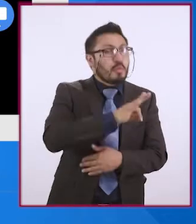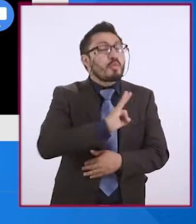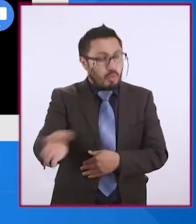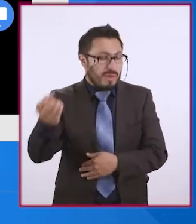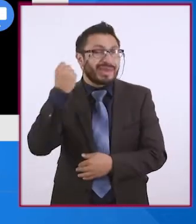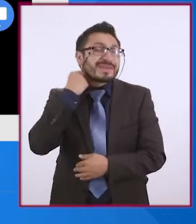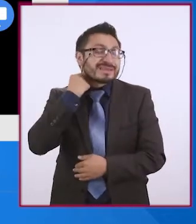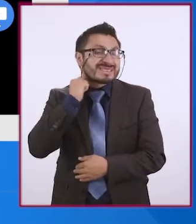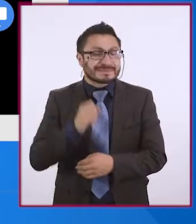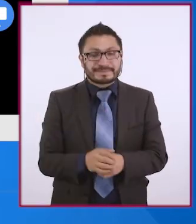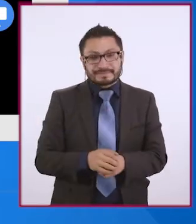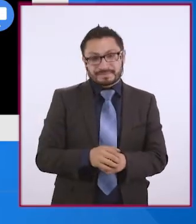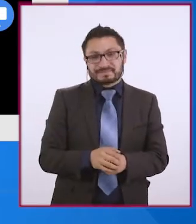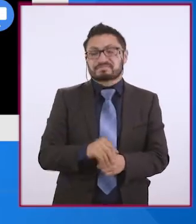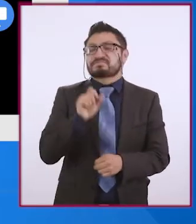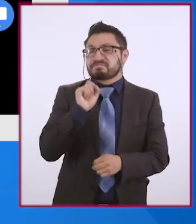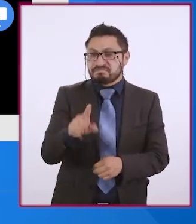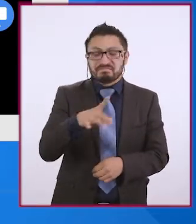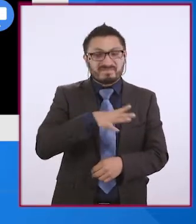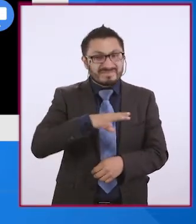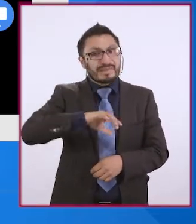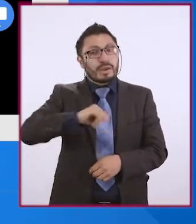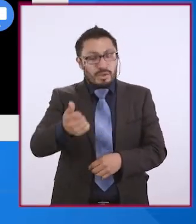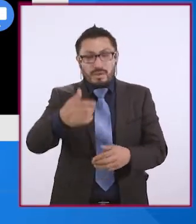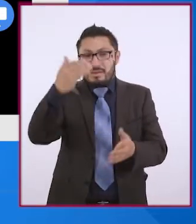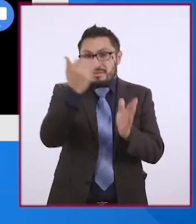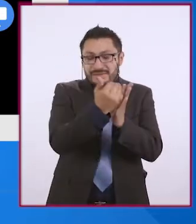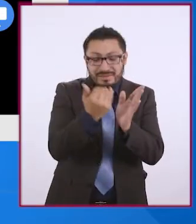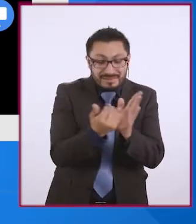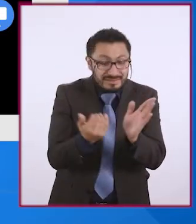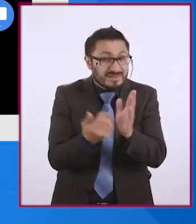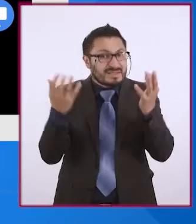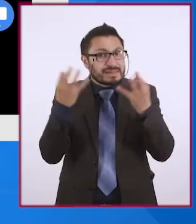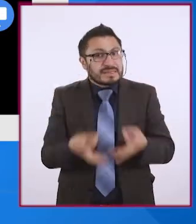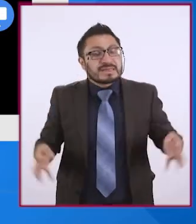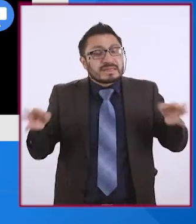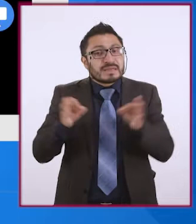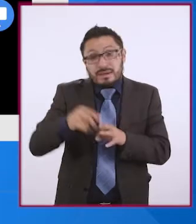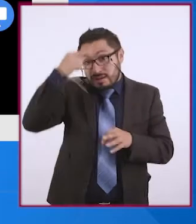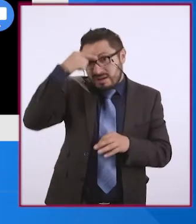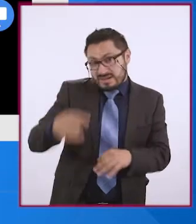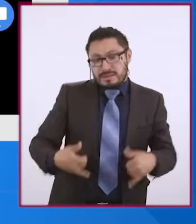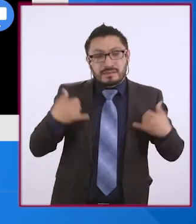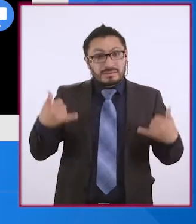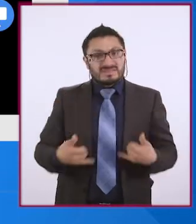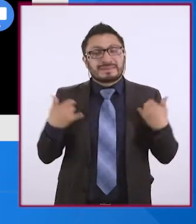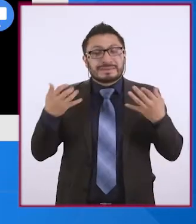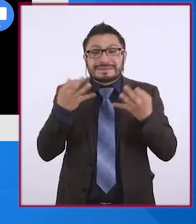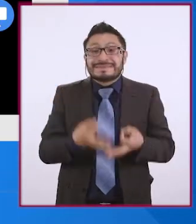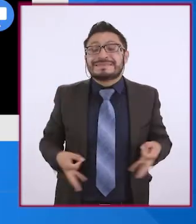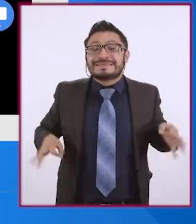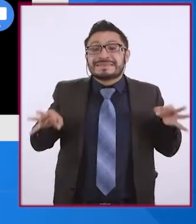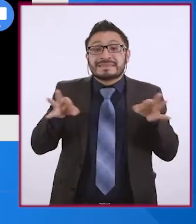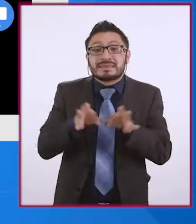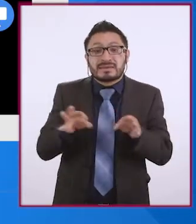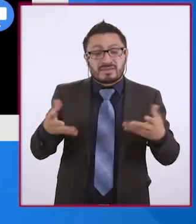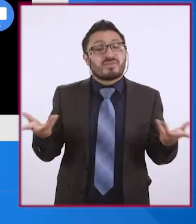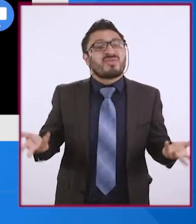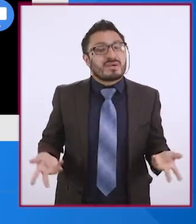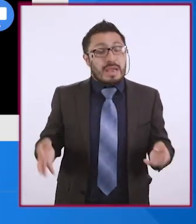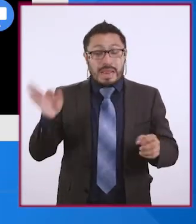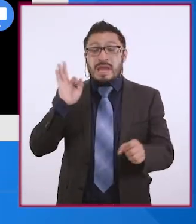edad. Además, hay otras disposiciones importantes para la juventud, fundamentalmente las que